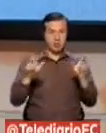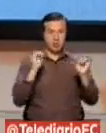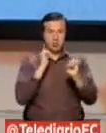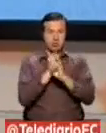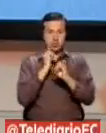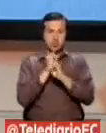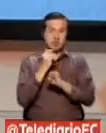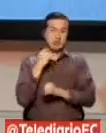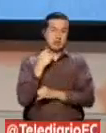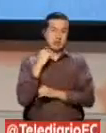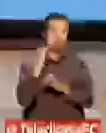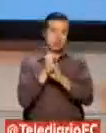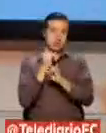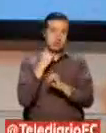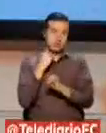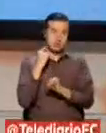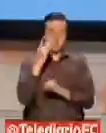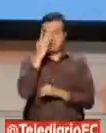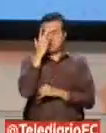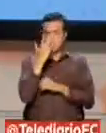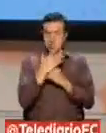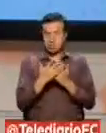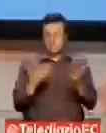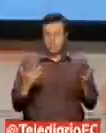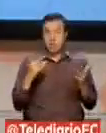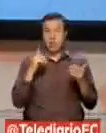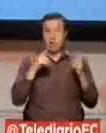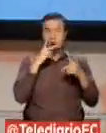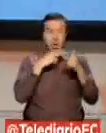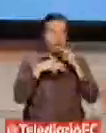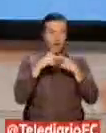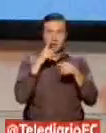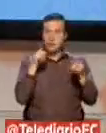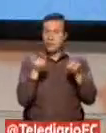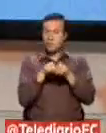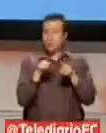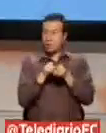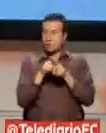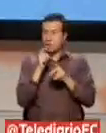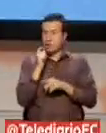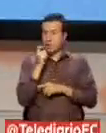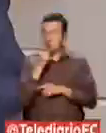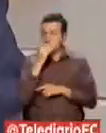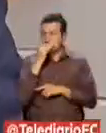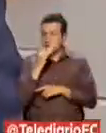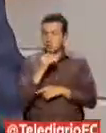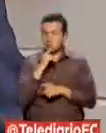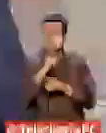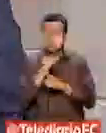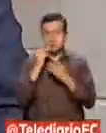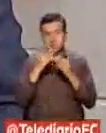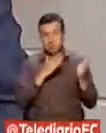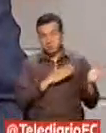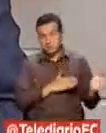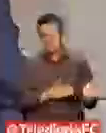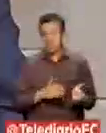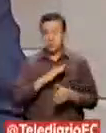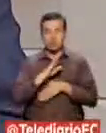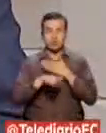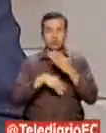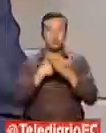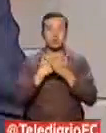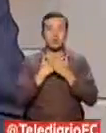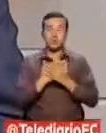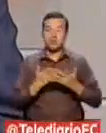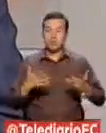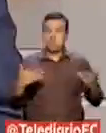han caído engañadas por cuentas falsas muy similares a las reales. Una vez más, tendríamos que concluir que todo se